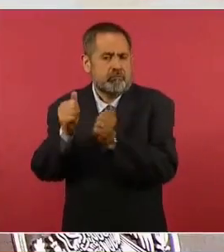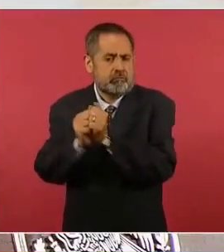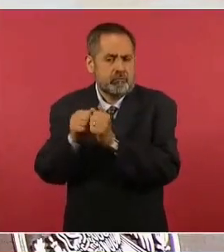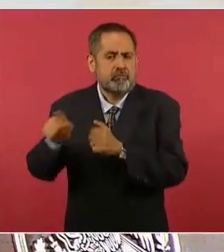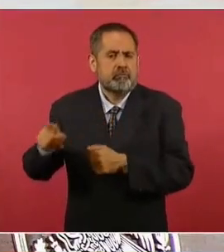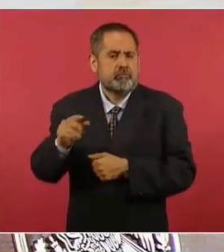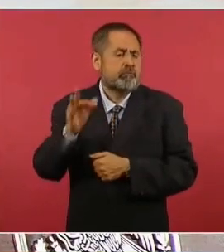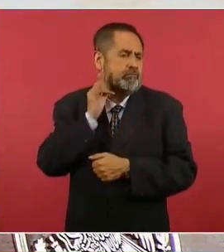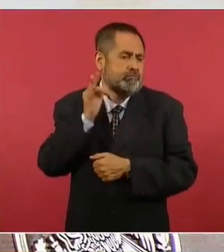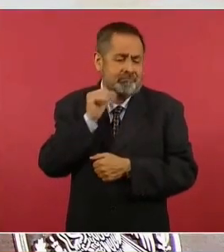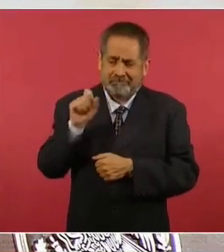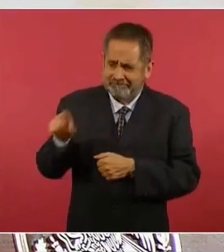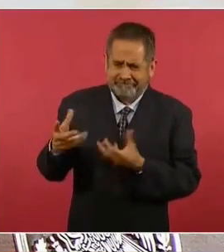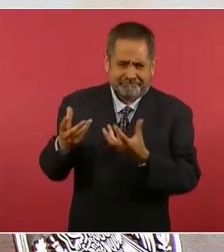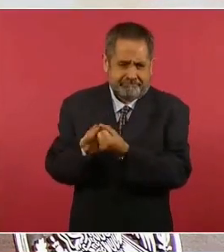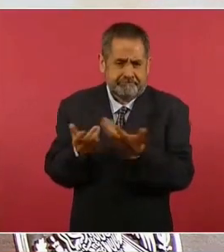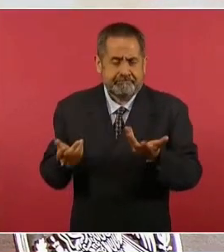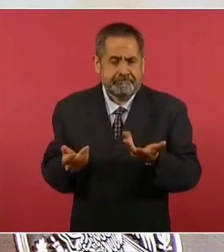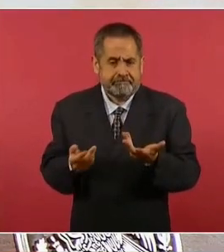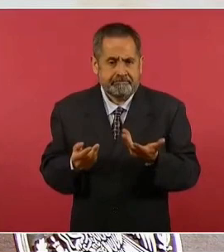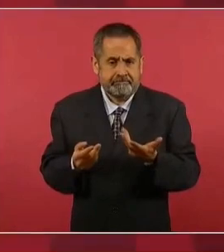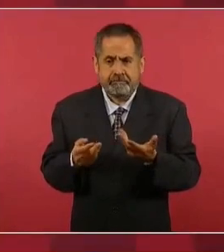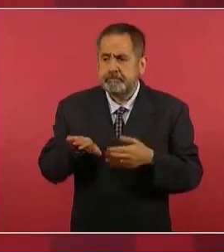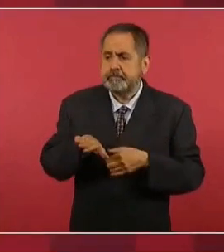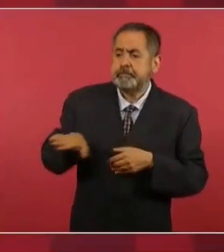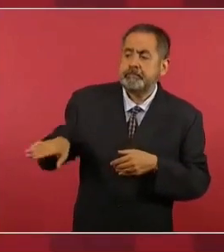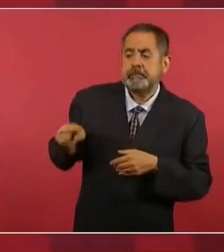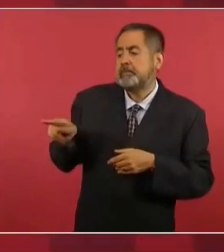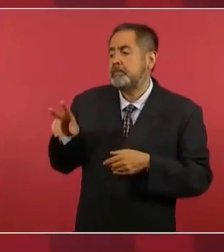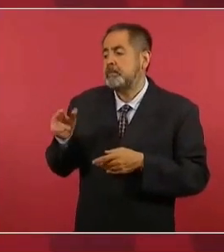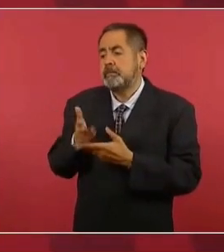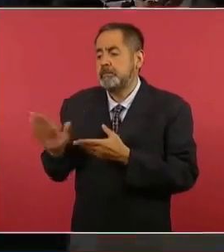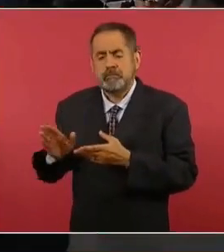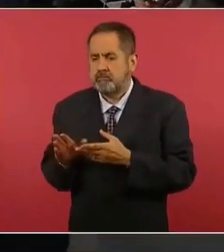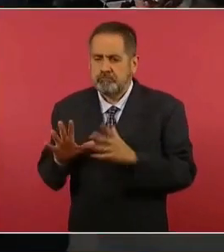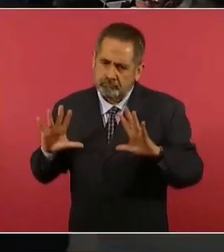y, por supuesto, no se les pondrá ninguna limitante ni restricción. Gracias. Para el presidente también.